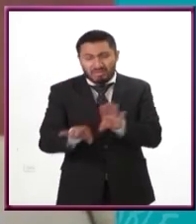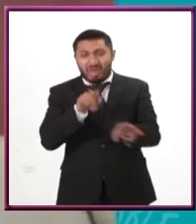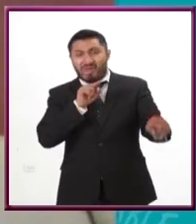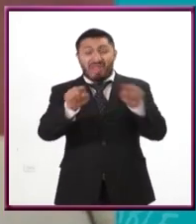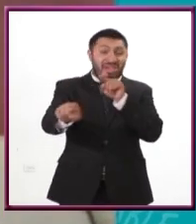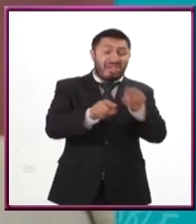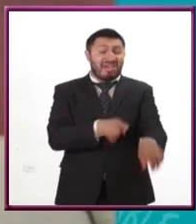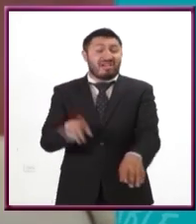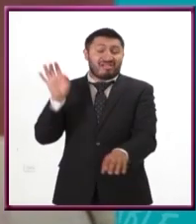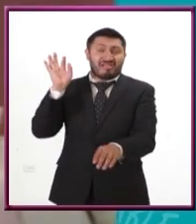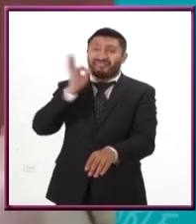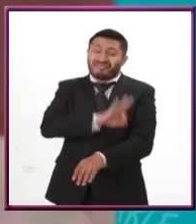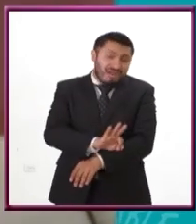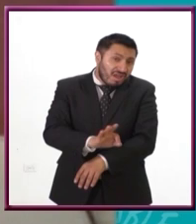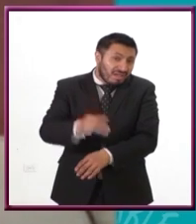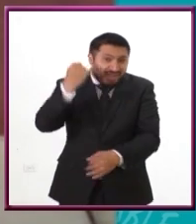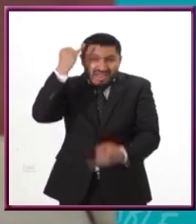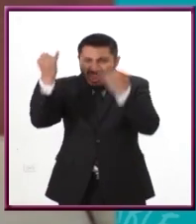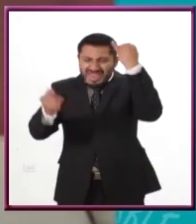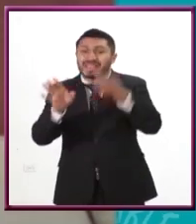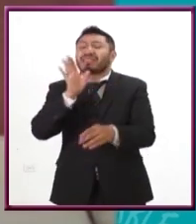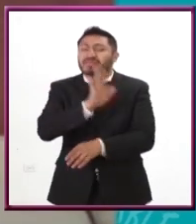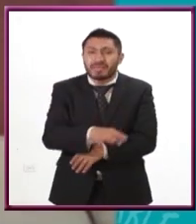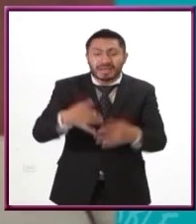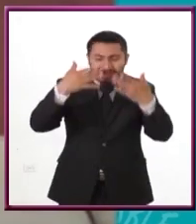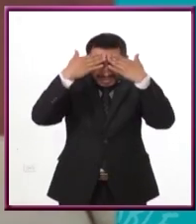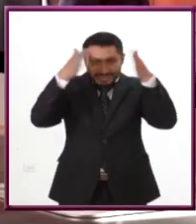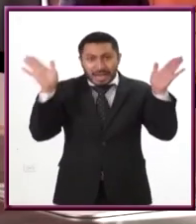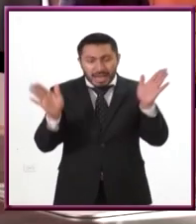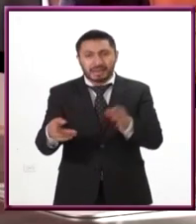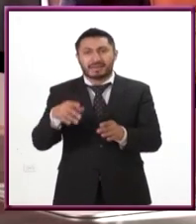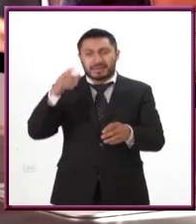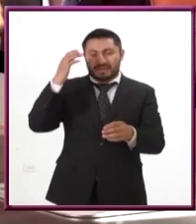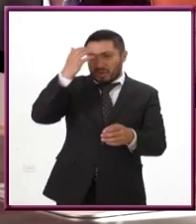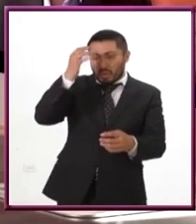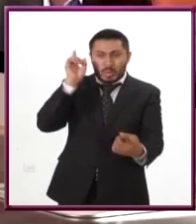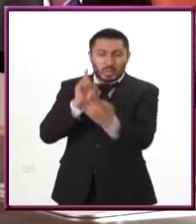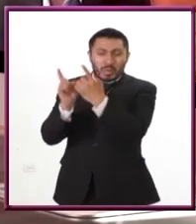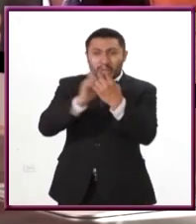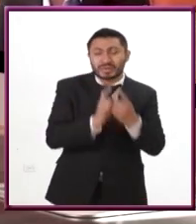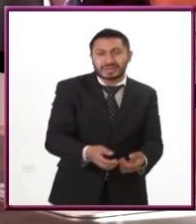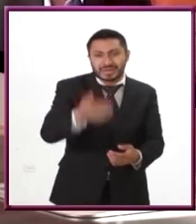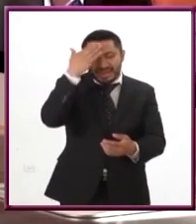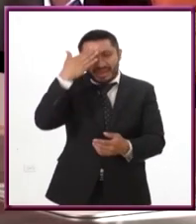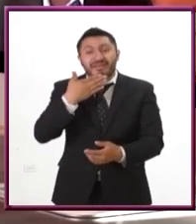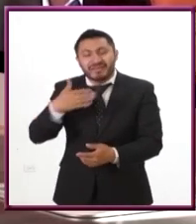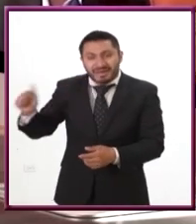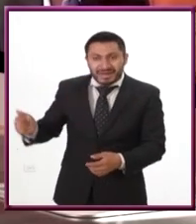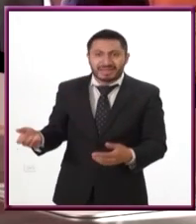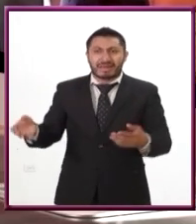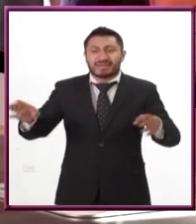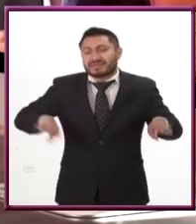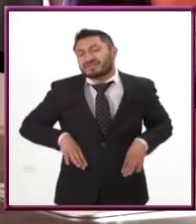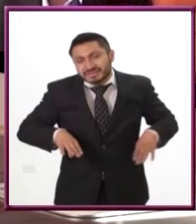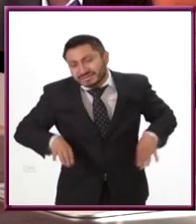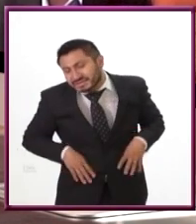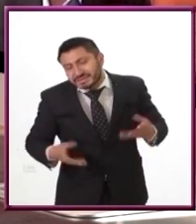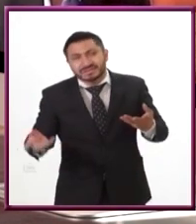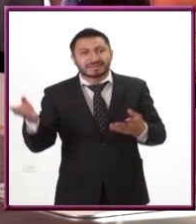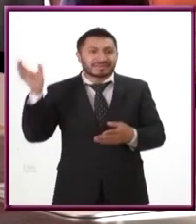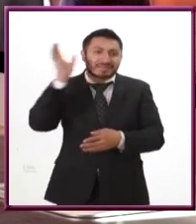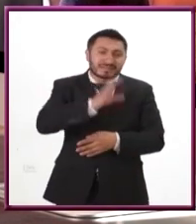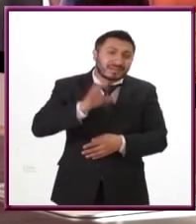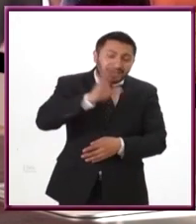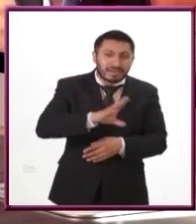los prejuicios, abrirnos más y conocer a las personas, verlas por sus habilidades, sus aptitudes, sus